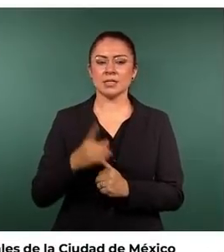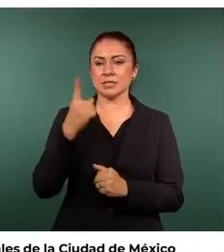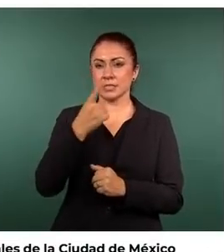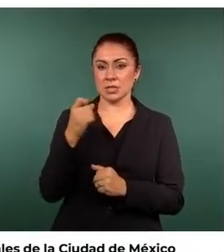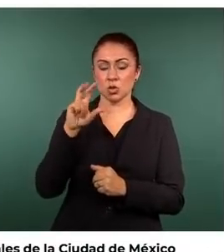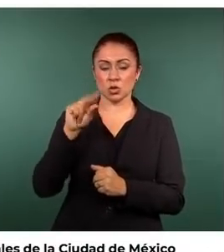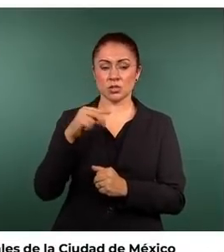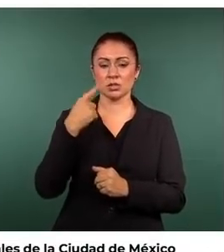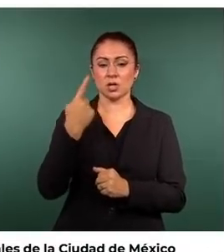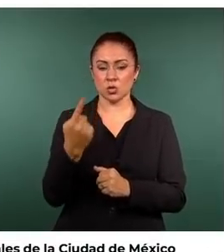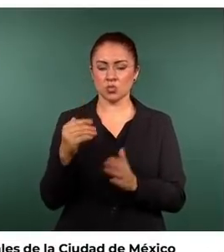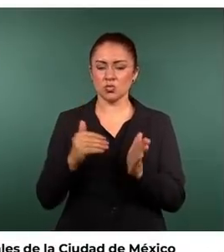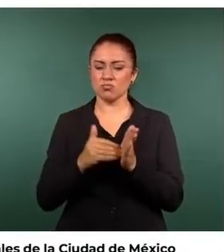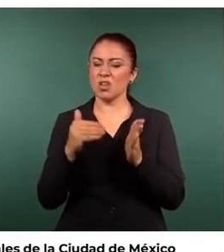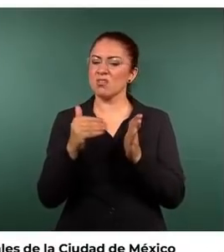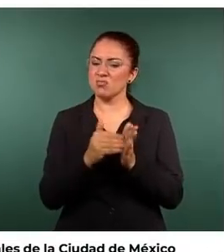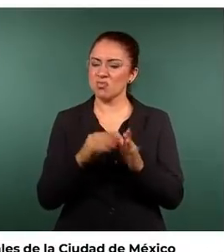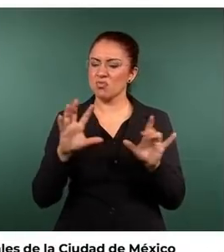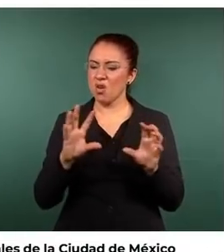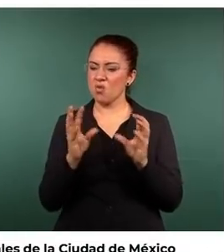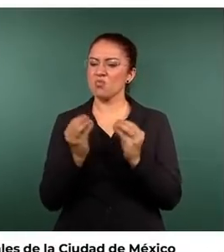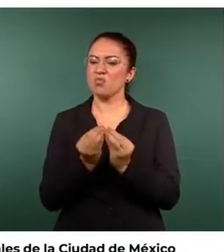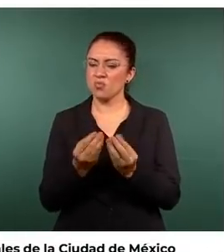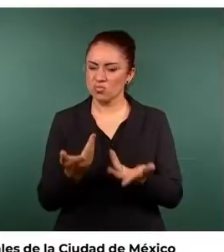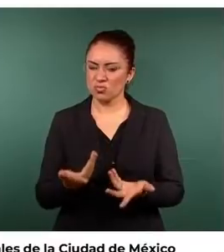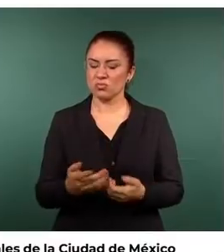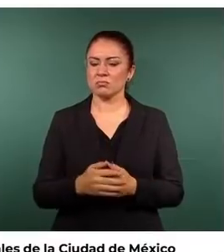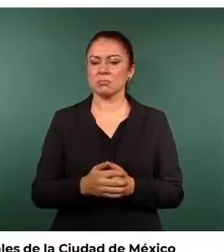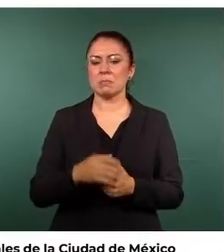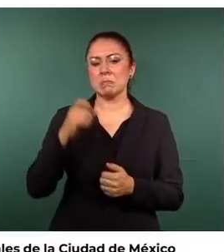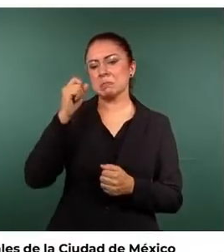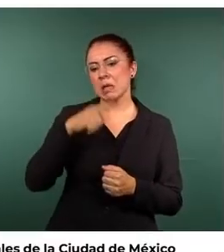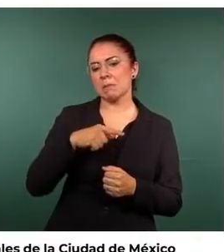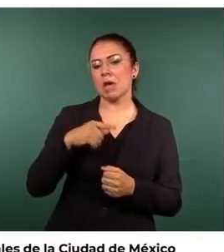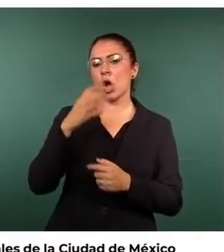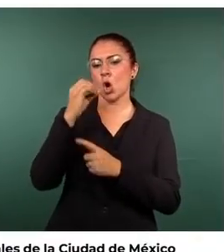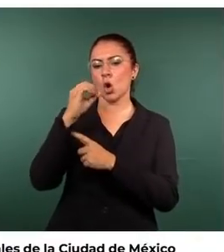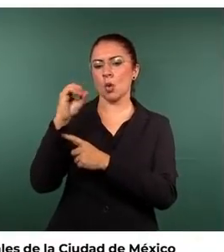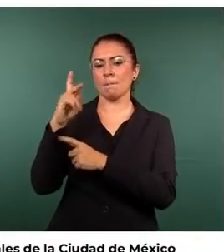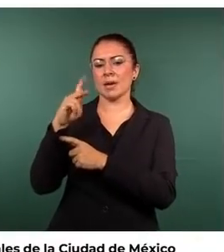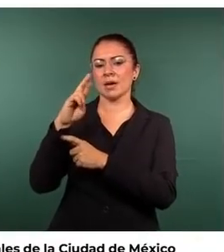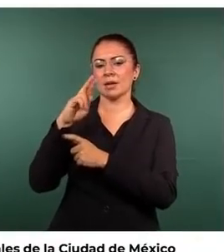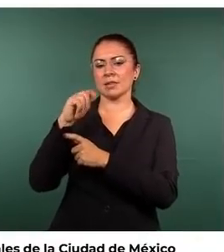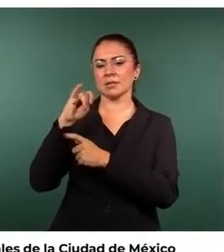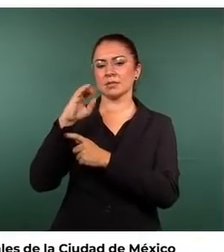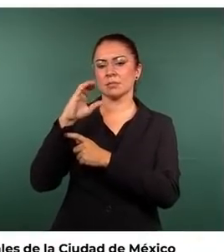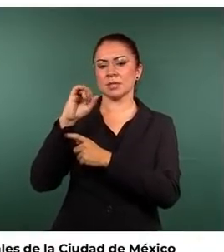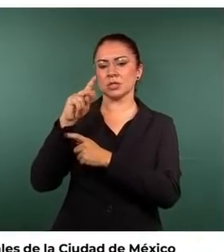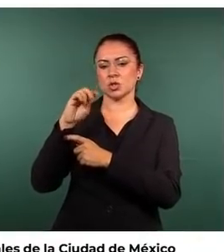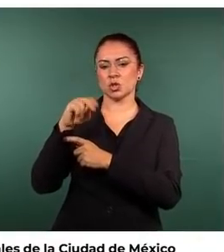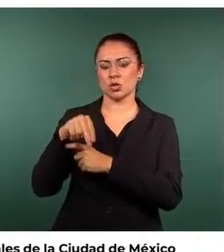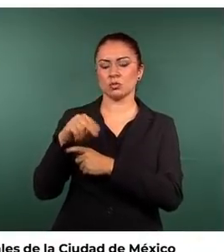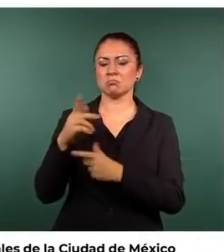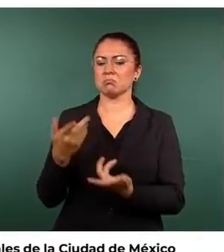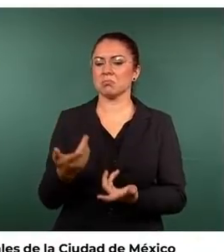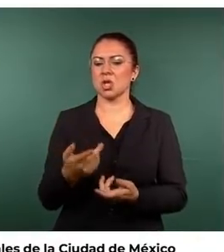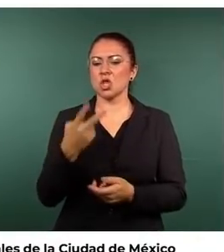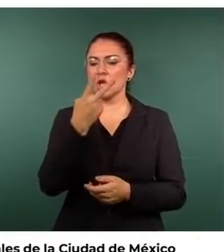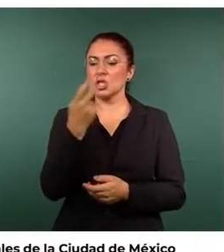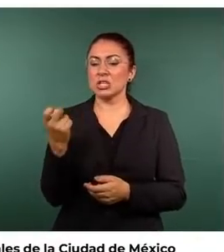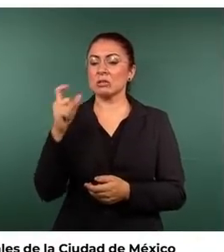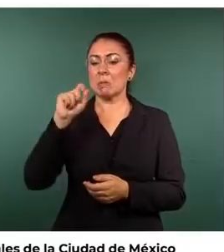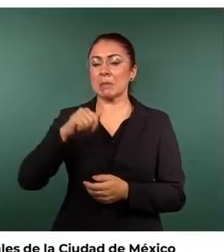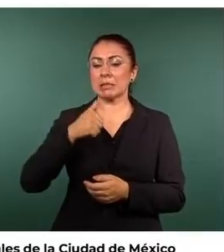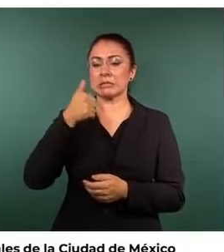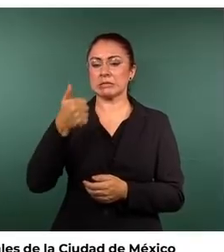millones y hacen total con la coparticipación de 226 millones de